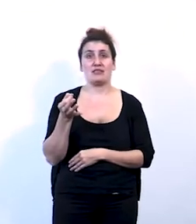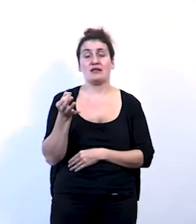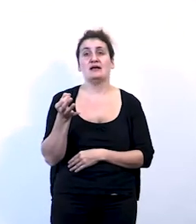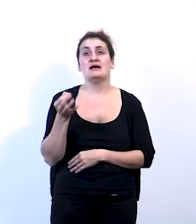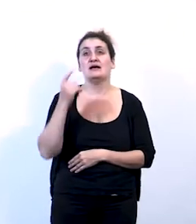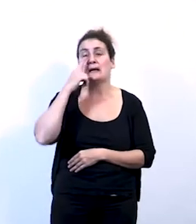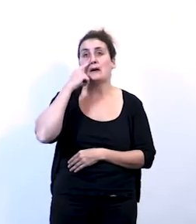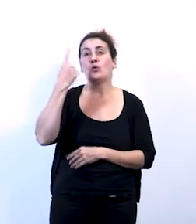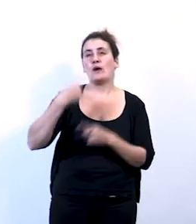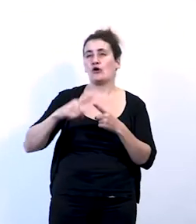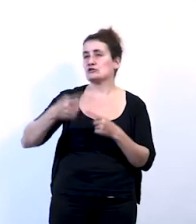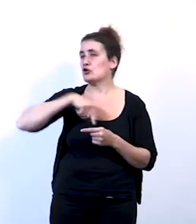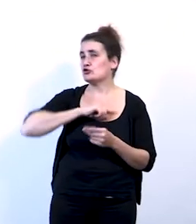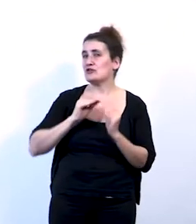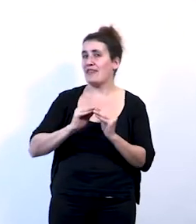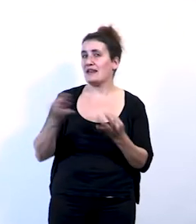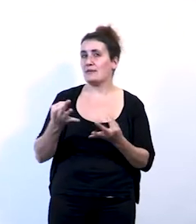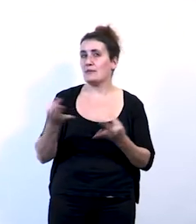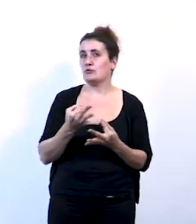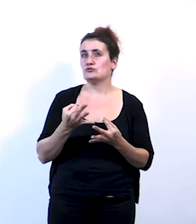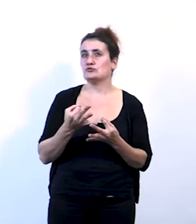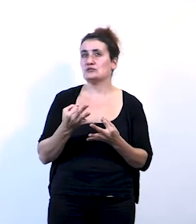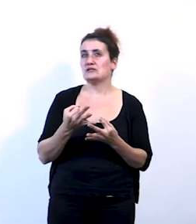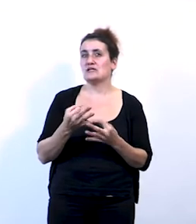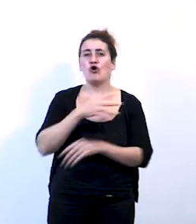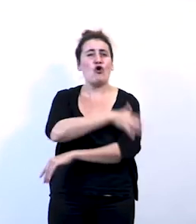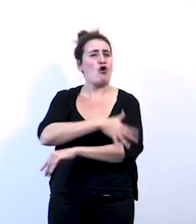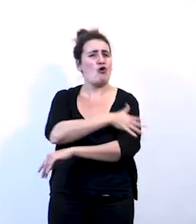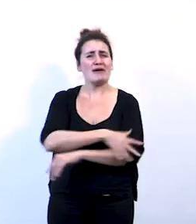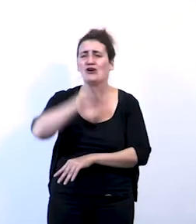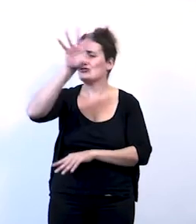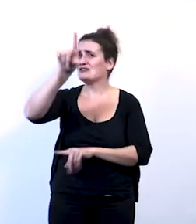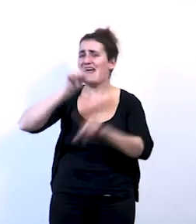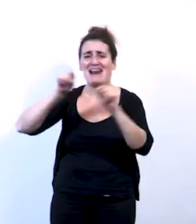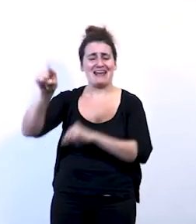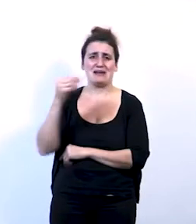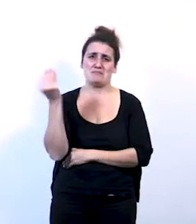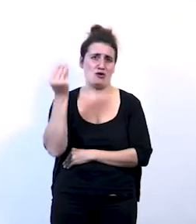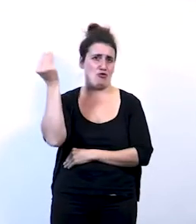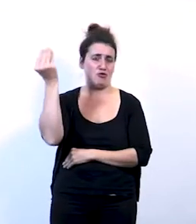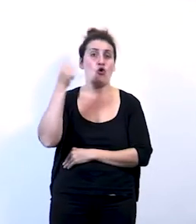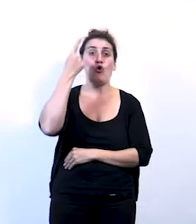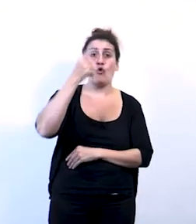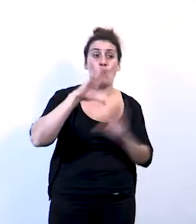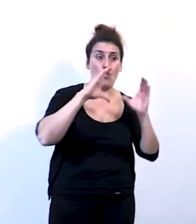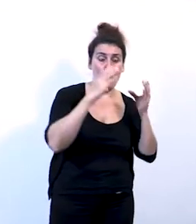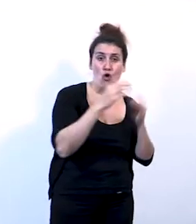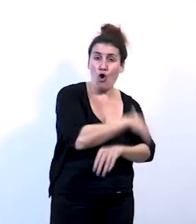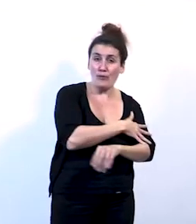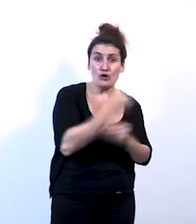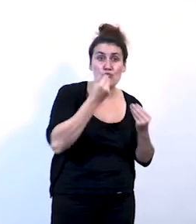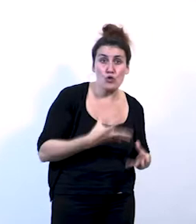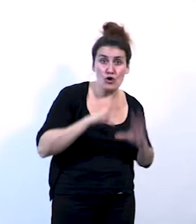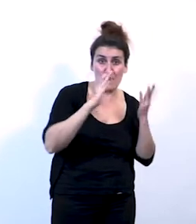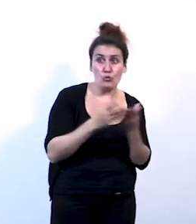que tenemos que hacer todos es escoger a mejores gobiernos. Un gobierno bueno en el mundo ayuda a otro.